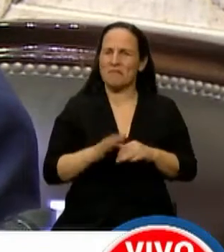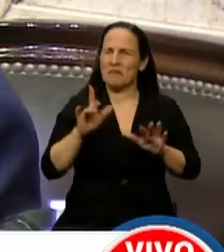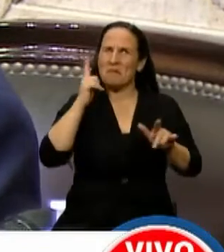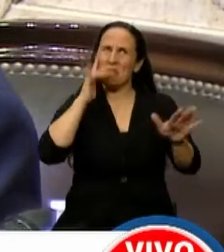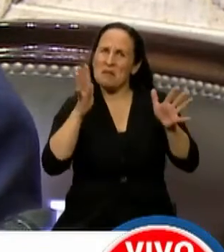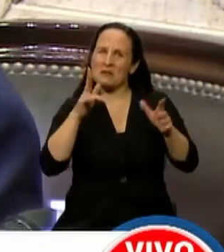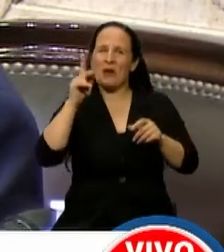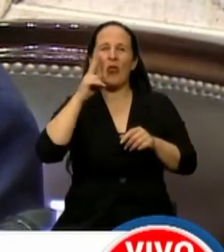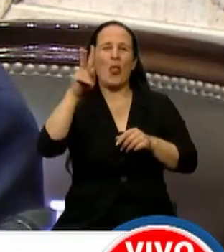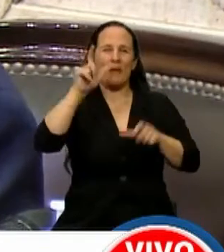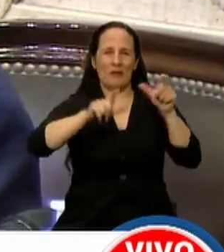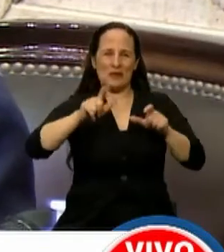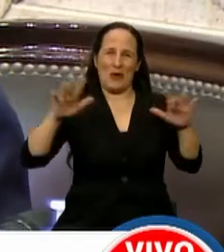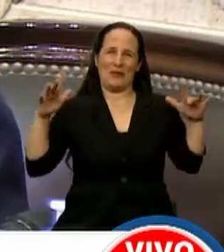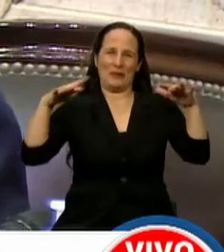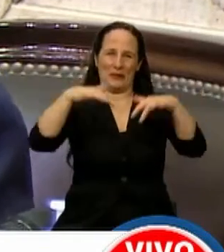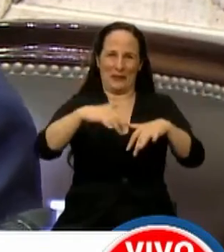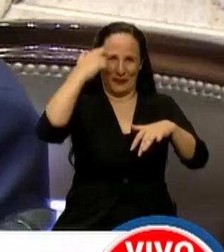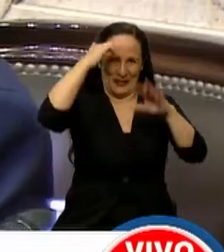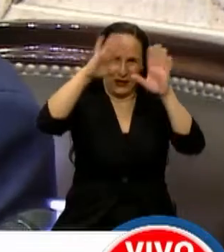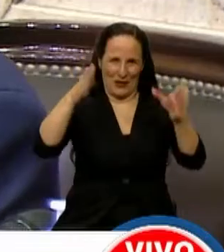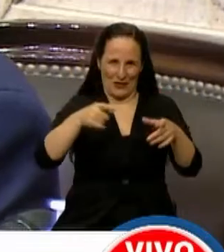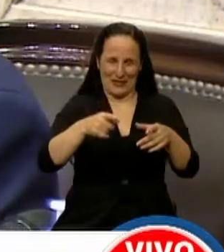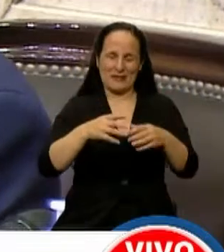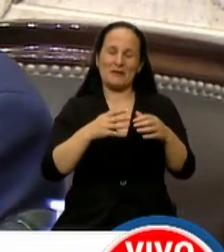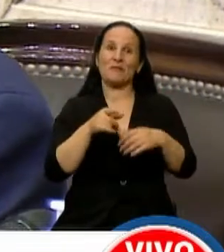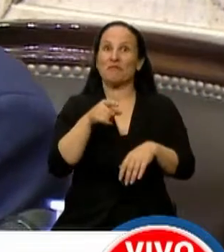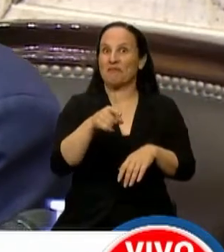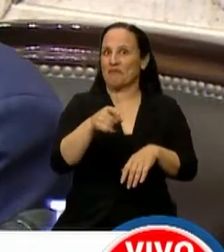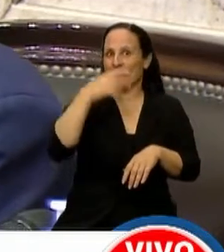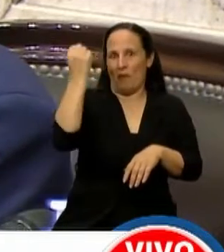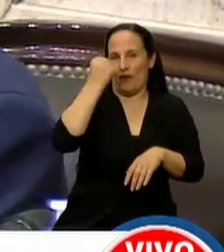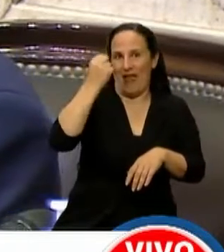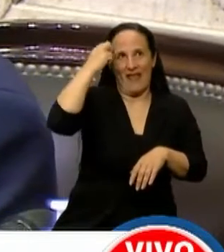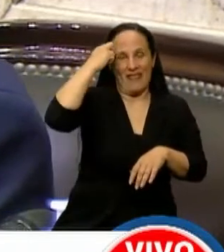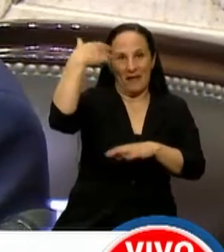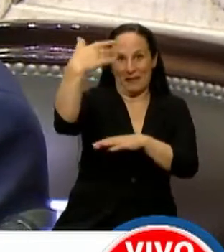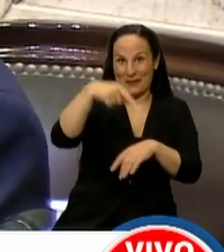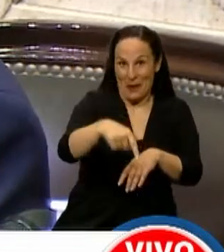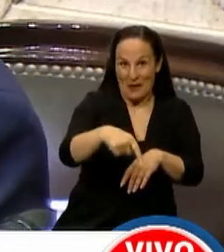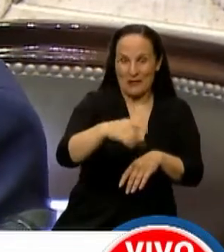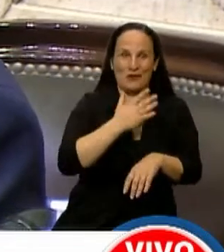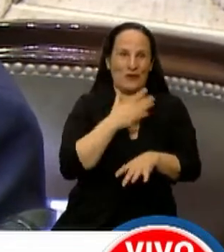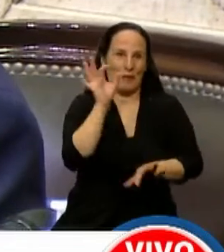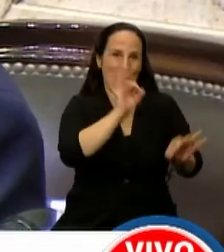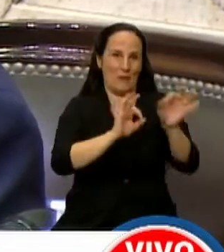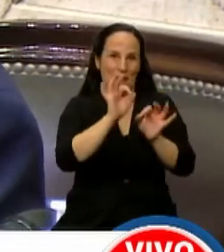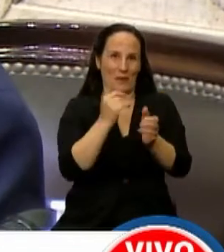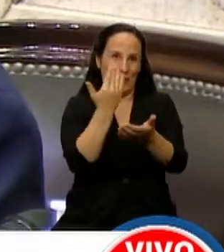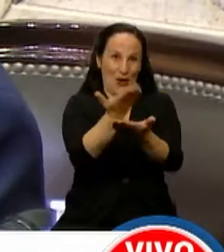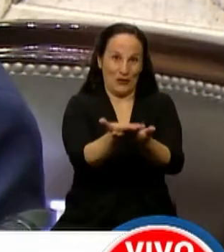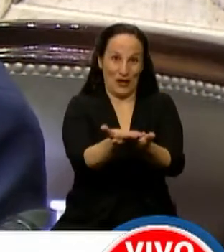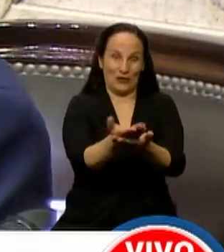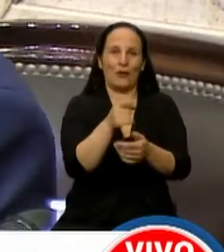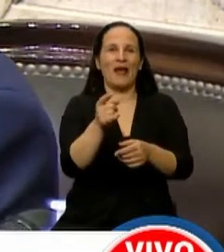2.000 participantes. Dado este importante congreso, presenté un proyecto para que